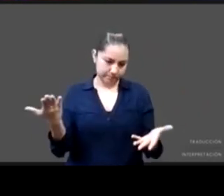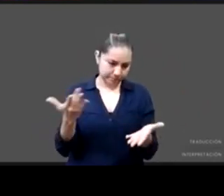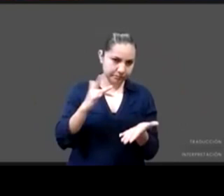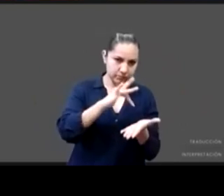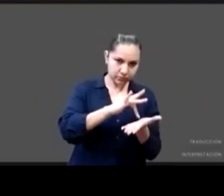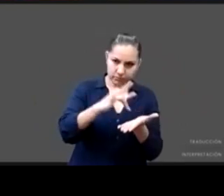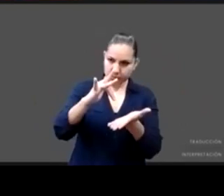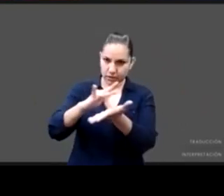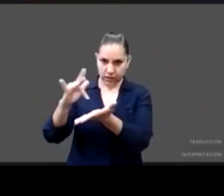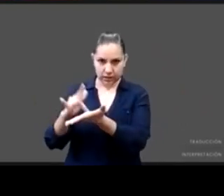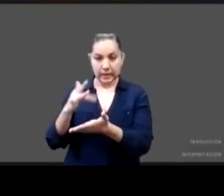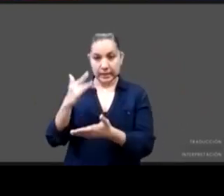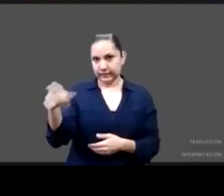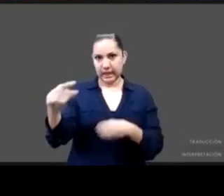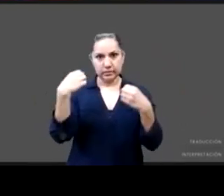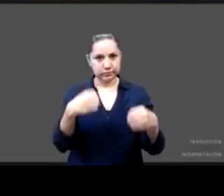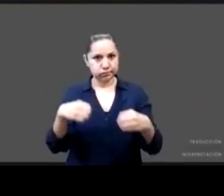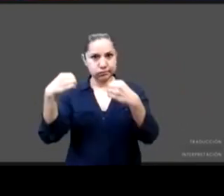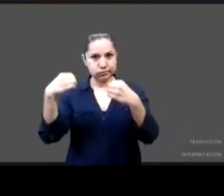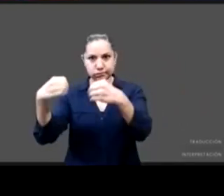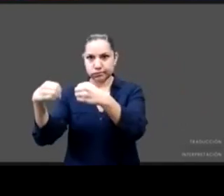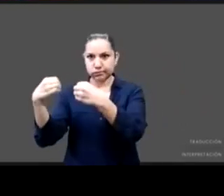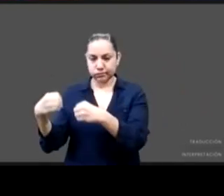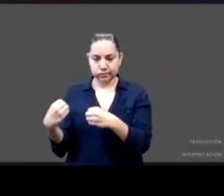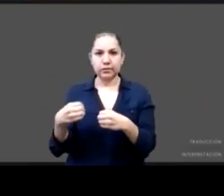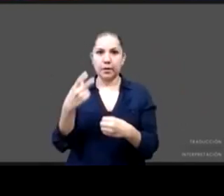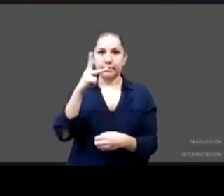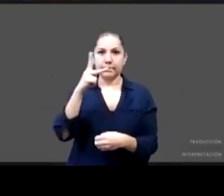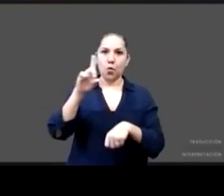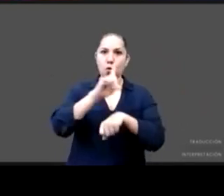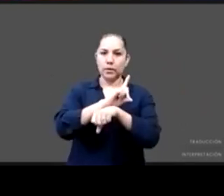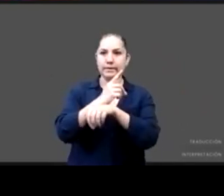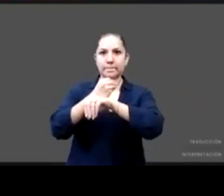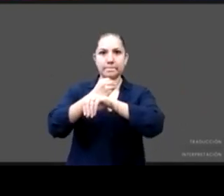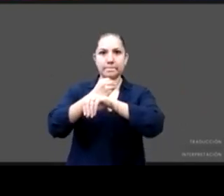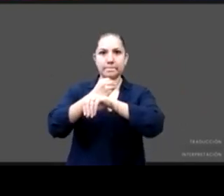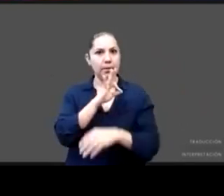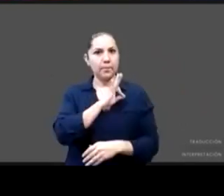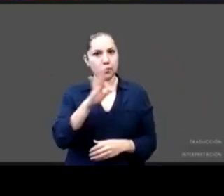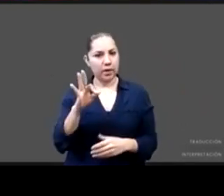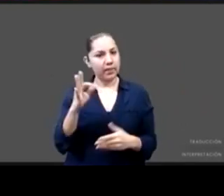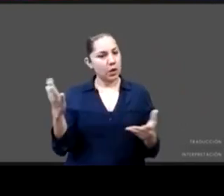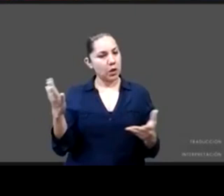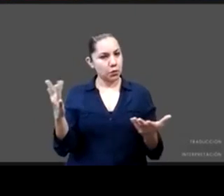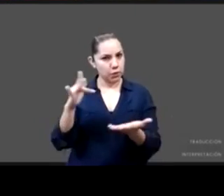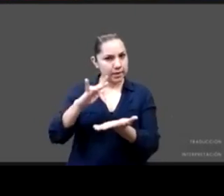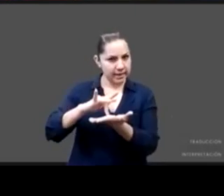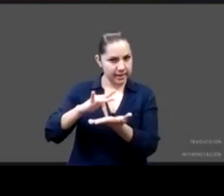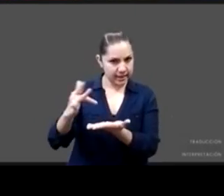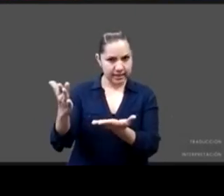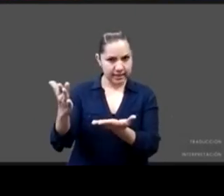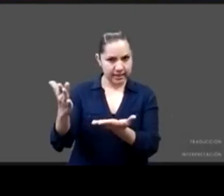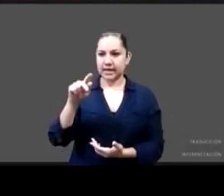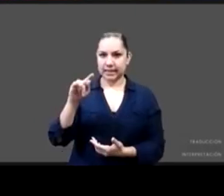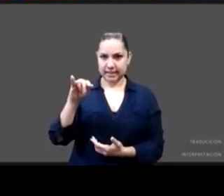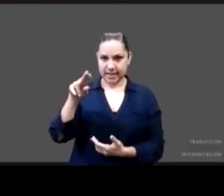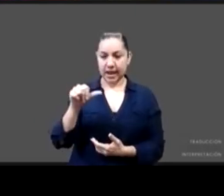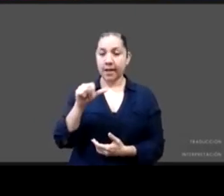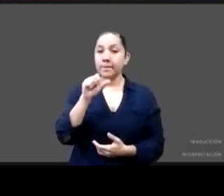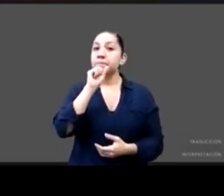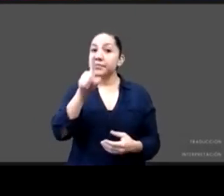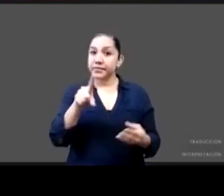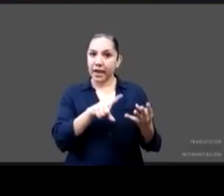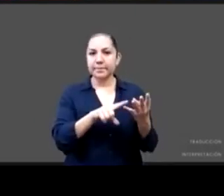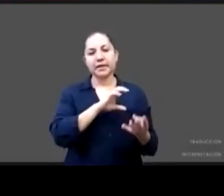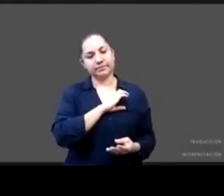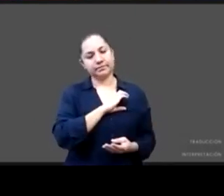con nosotros. Sabemos que está muy complicada la agenda en este momento, pero gracias, Ernestina, por estar acá. Y, por supuesto, nuestro querido Ricardo